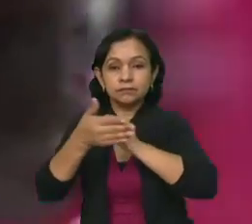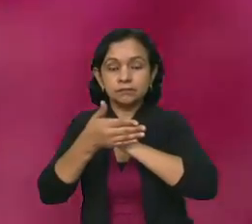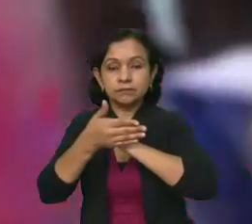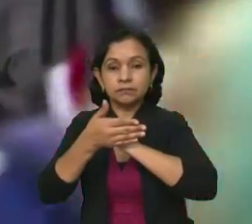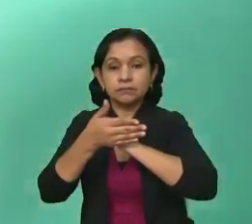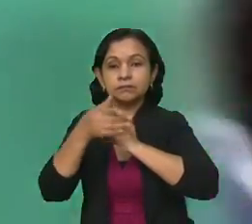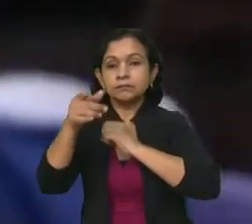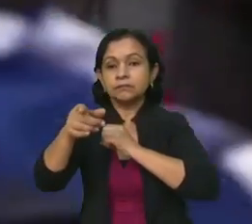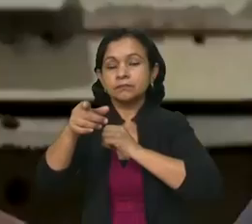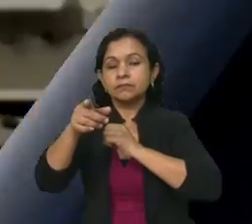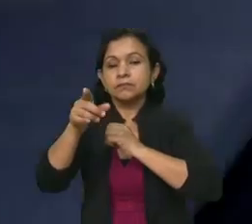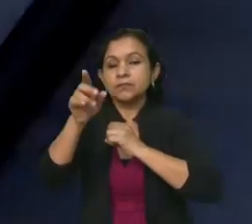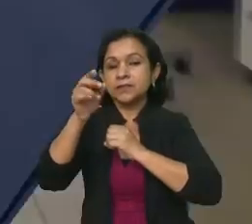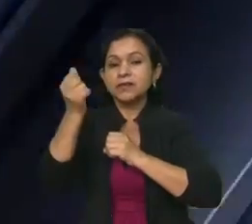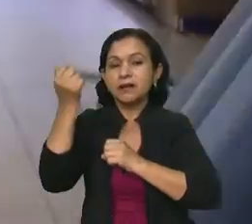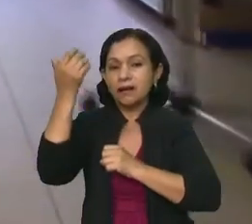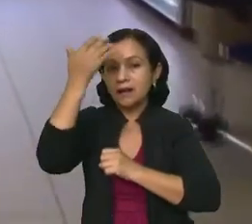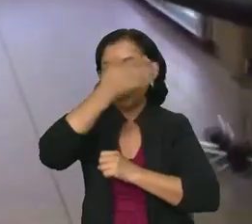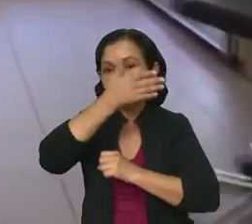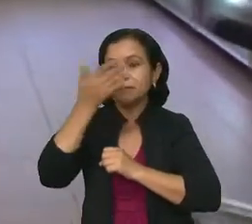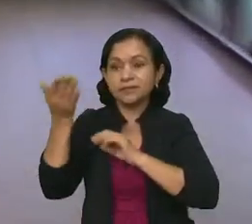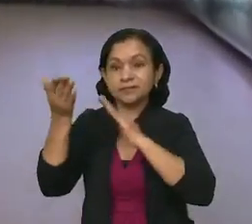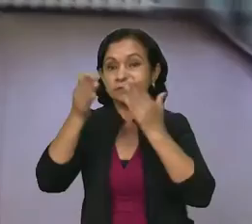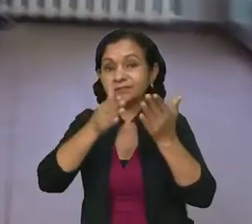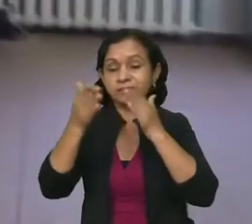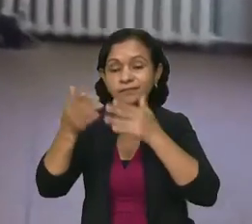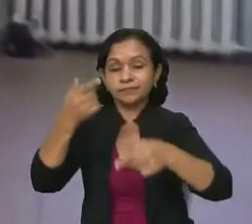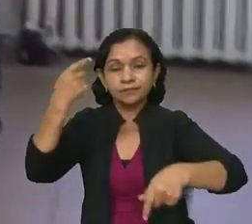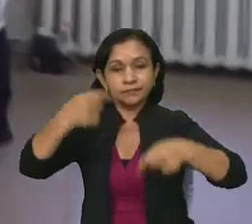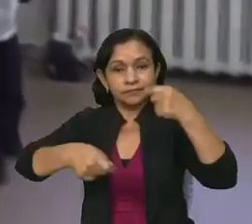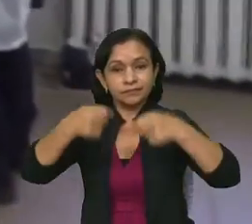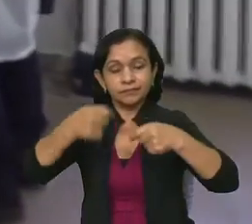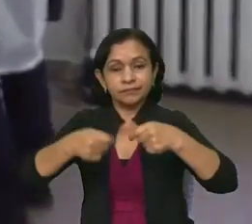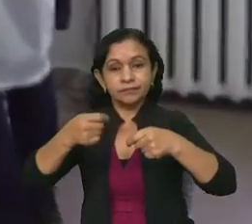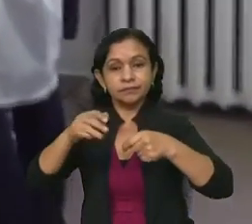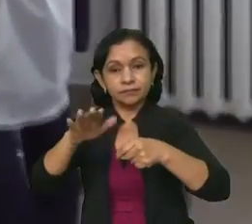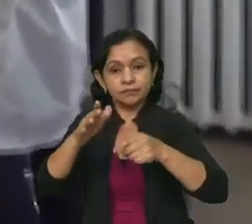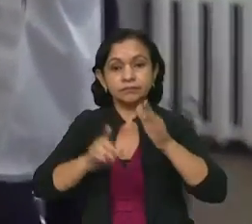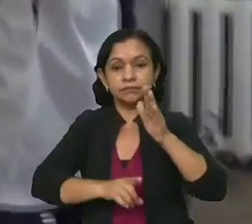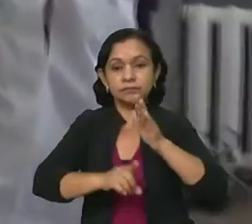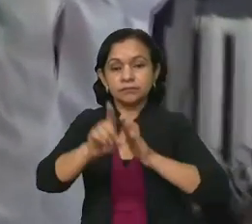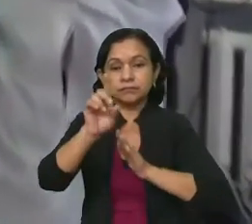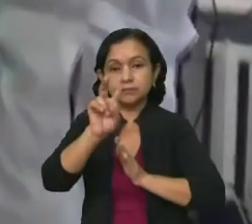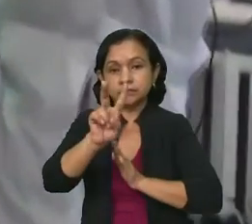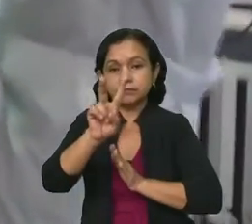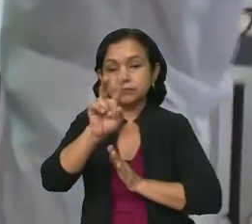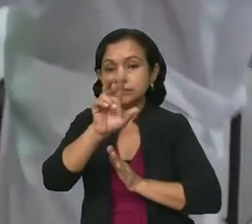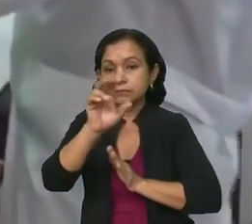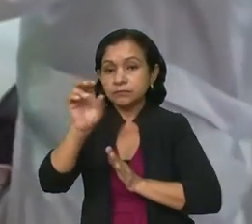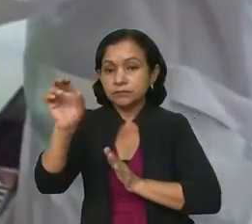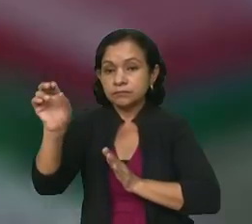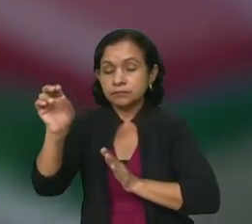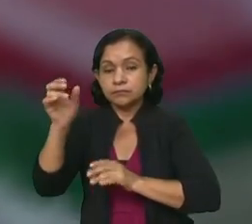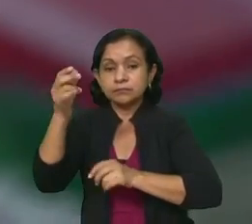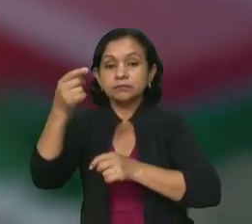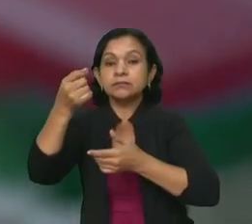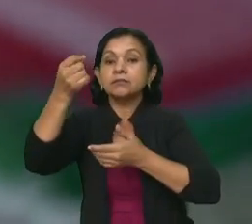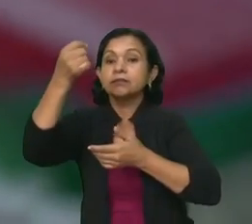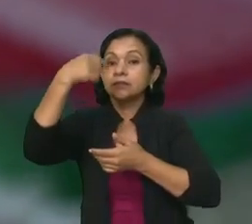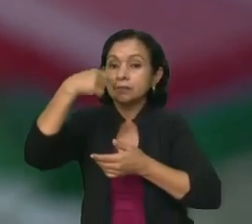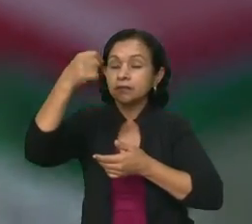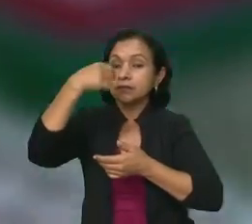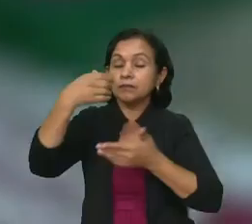la República Sudafricana. A finales de septiembre, habría en desarrollo casi 200 candidatas a vacunas contra el